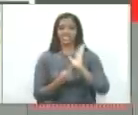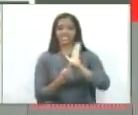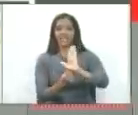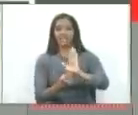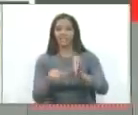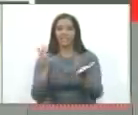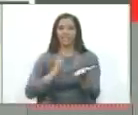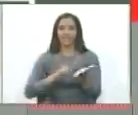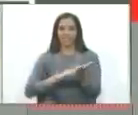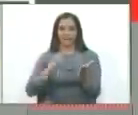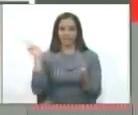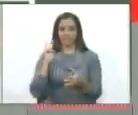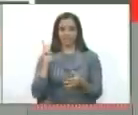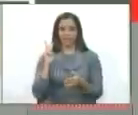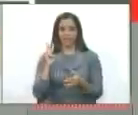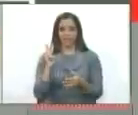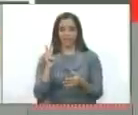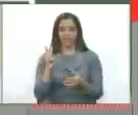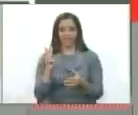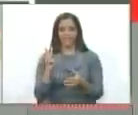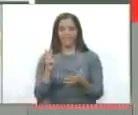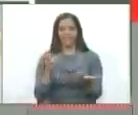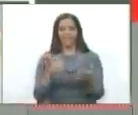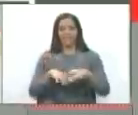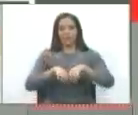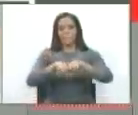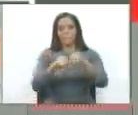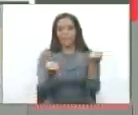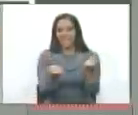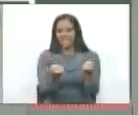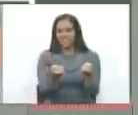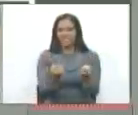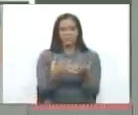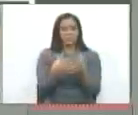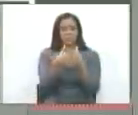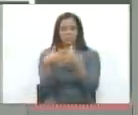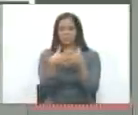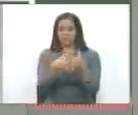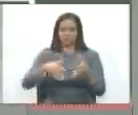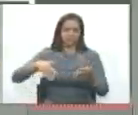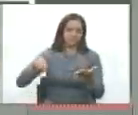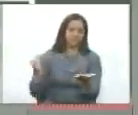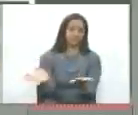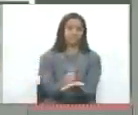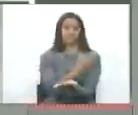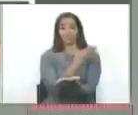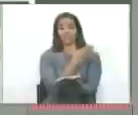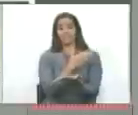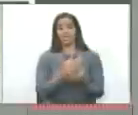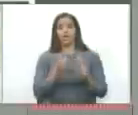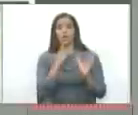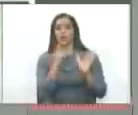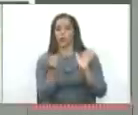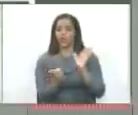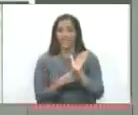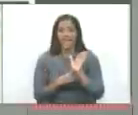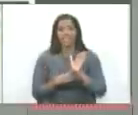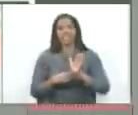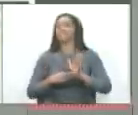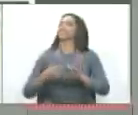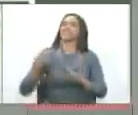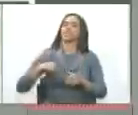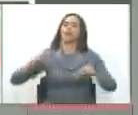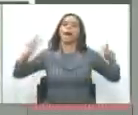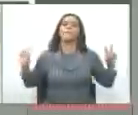Venezuela y quebrando la estrategia imperialista de manera abrumadora, total, obteniendo una gran